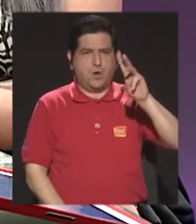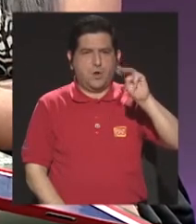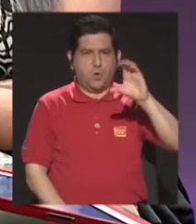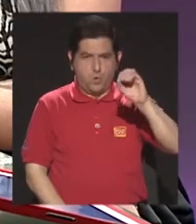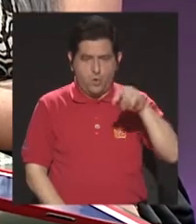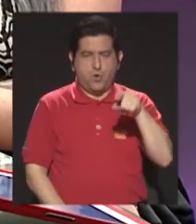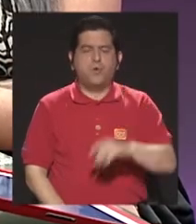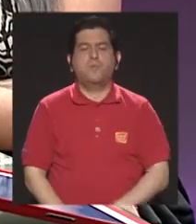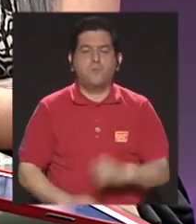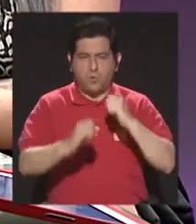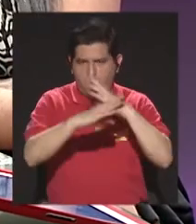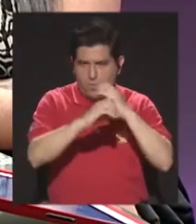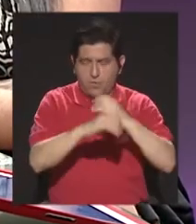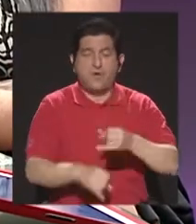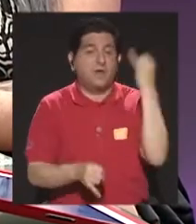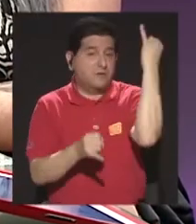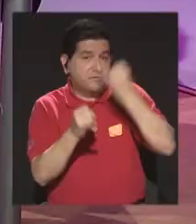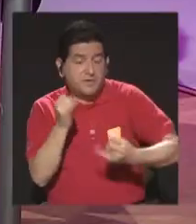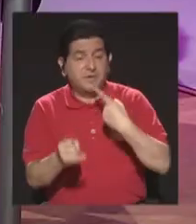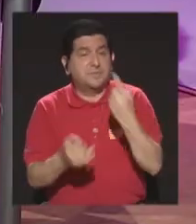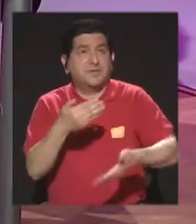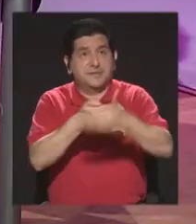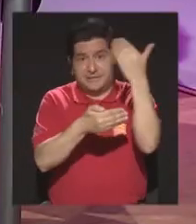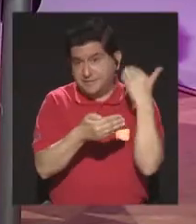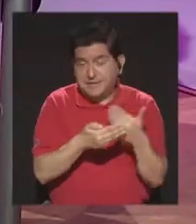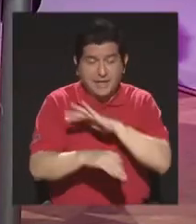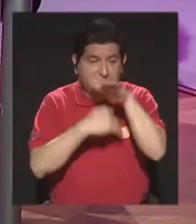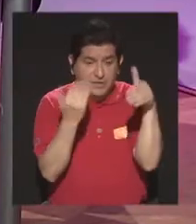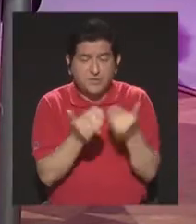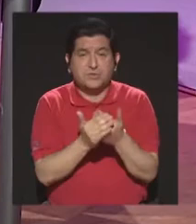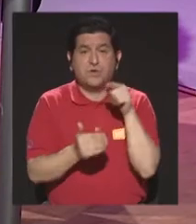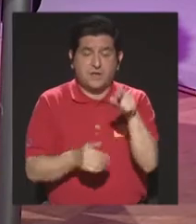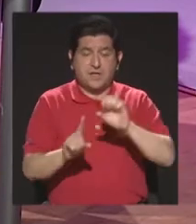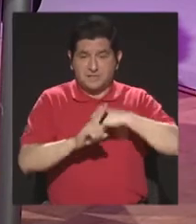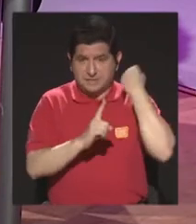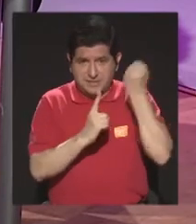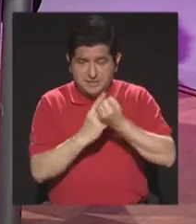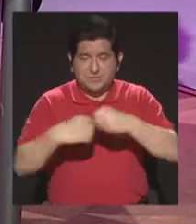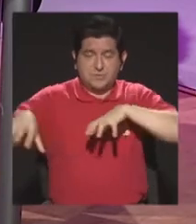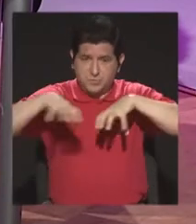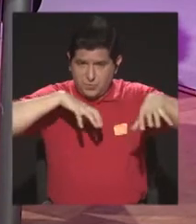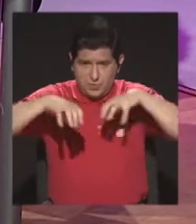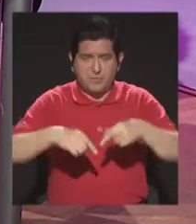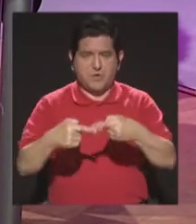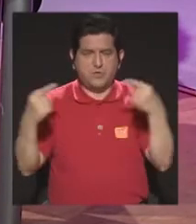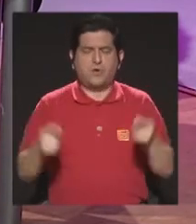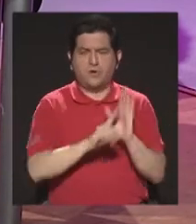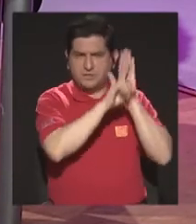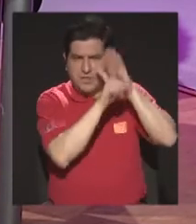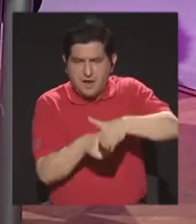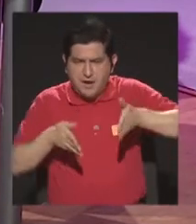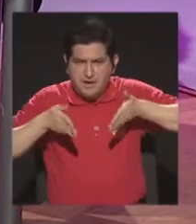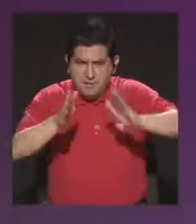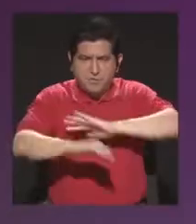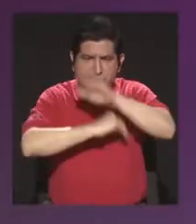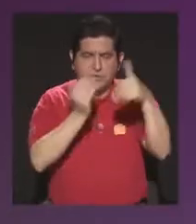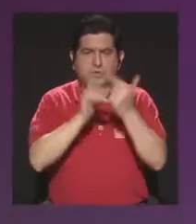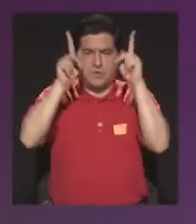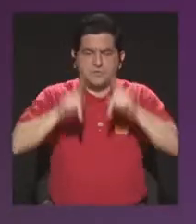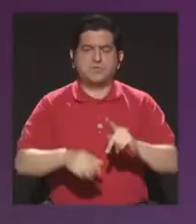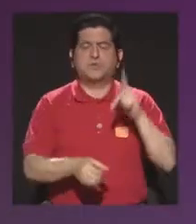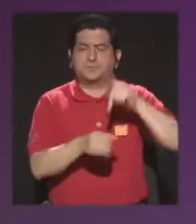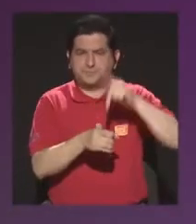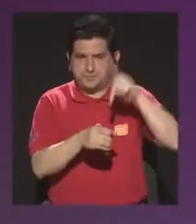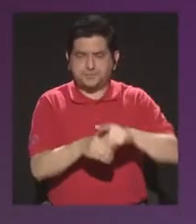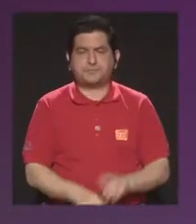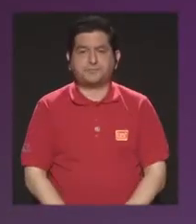que disponibles porque, al fin y al cabo, como decíamos, todo esto de Hollaback es un movimiento contra el acoso callejero del que todos podemos ser parte,